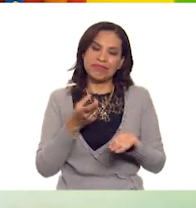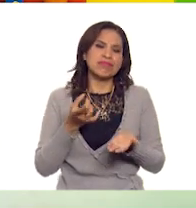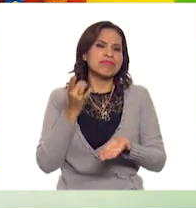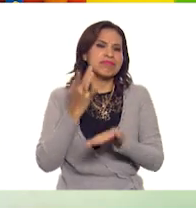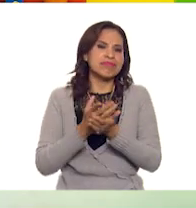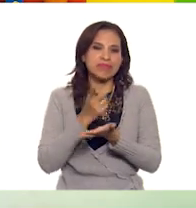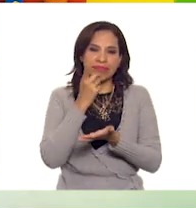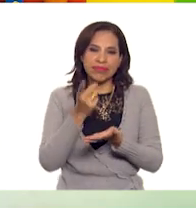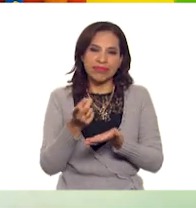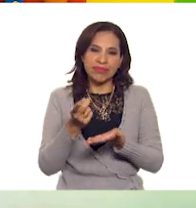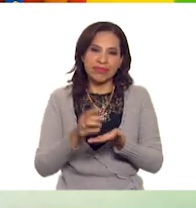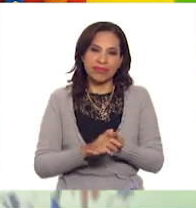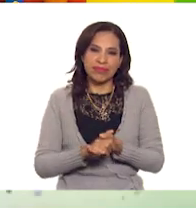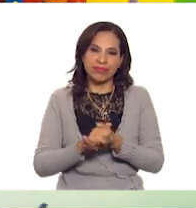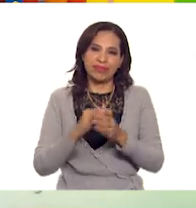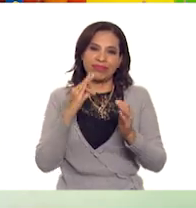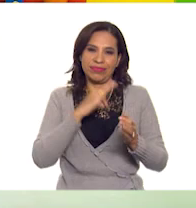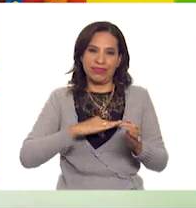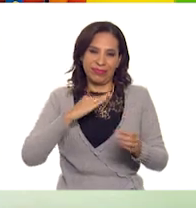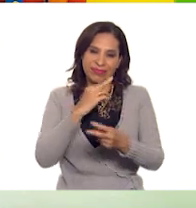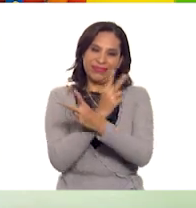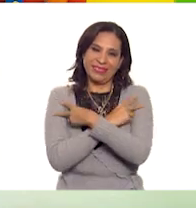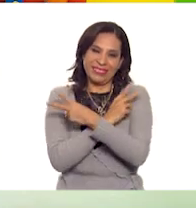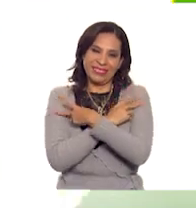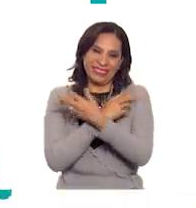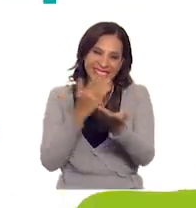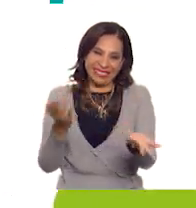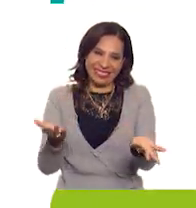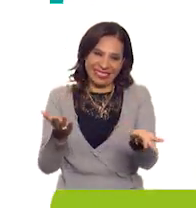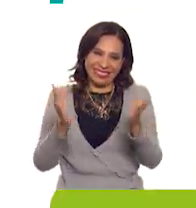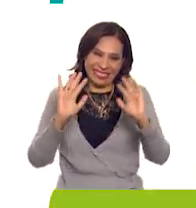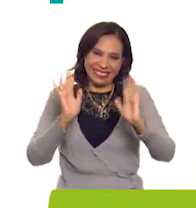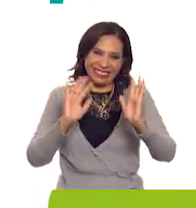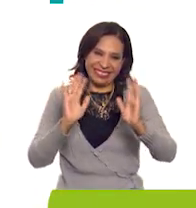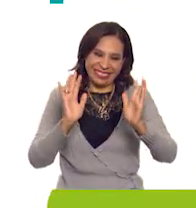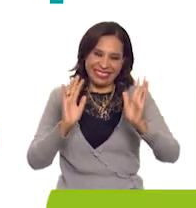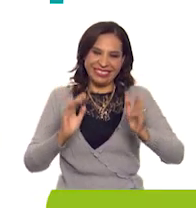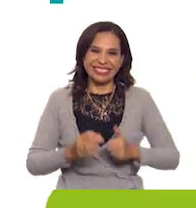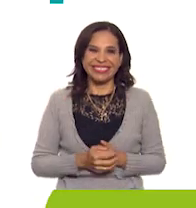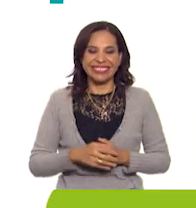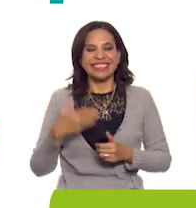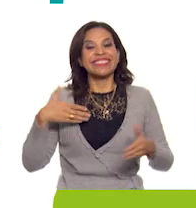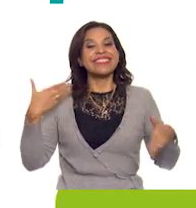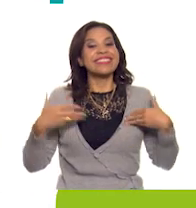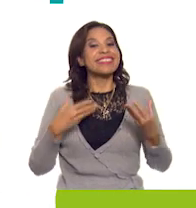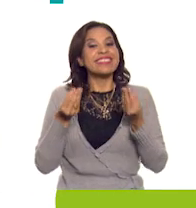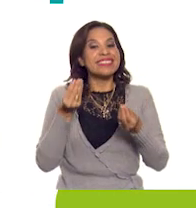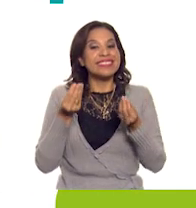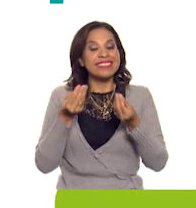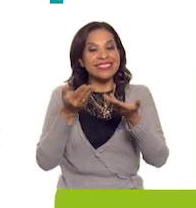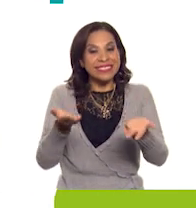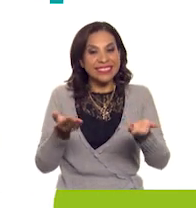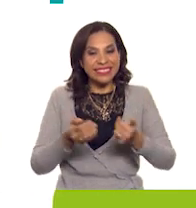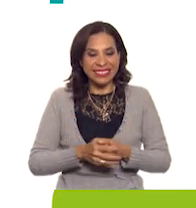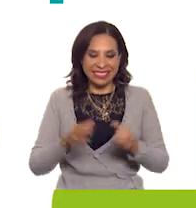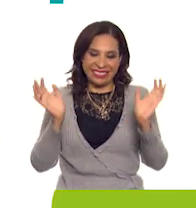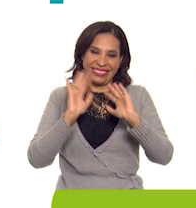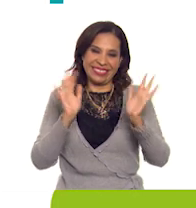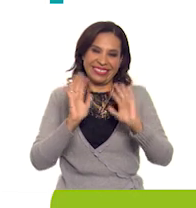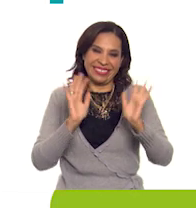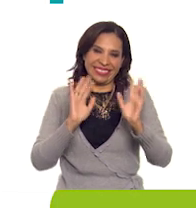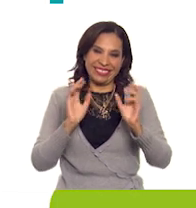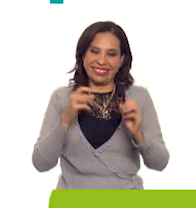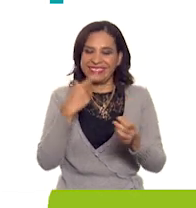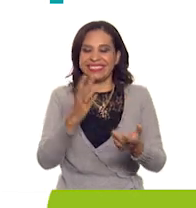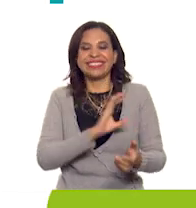resta más que decirles ¡felices vacaciones! ¡Diviértanse mucho! ¡Adiós! ¡Adiós!